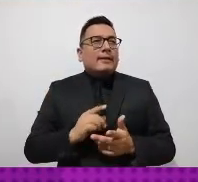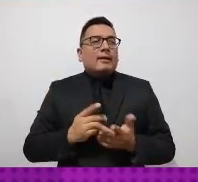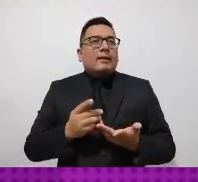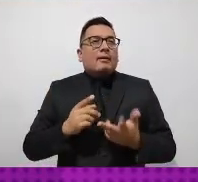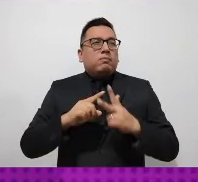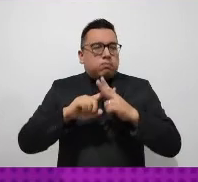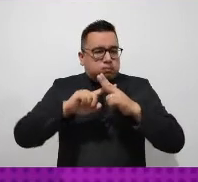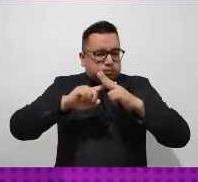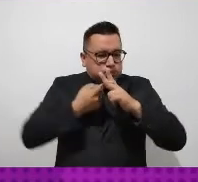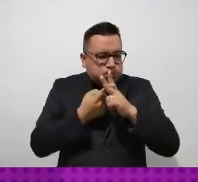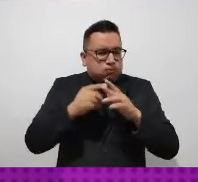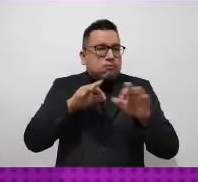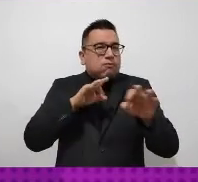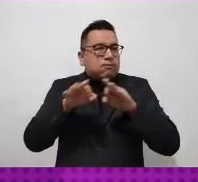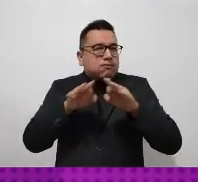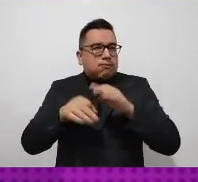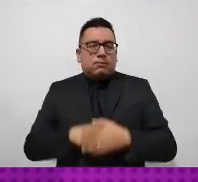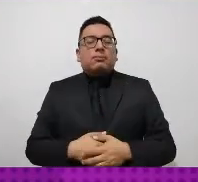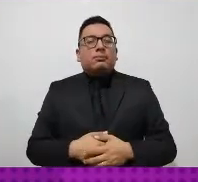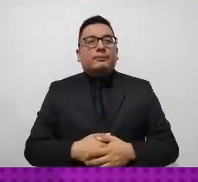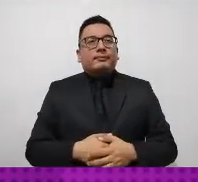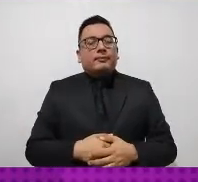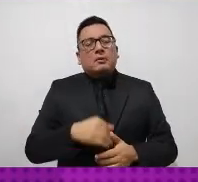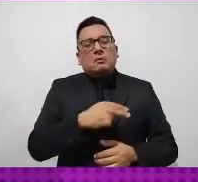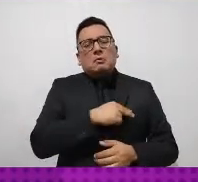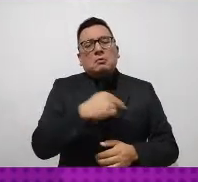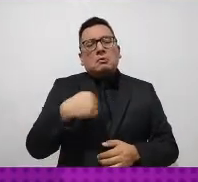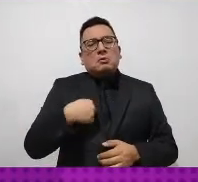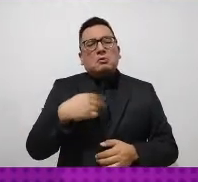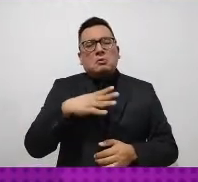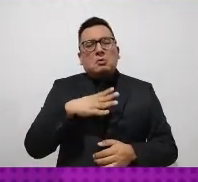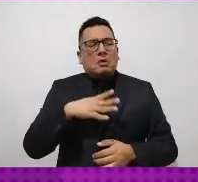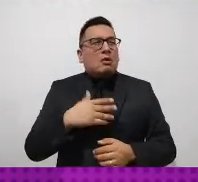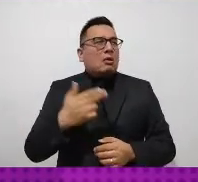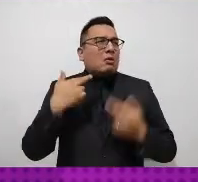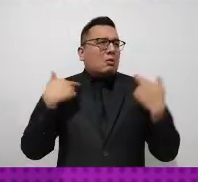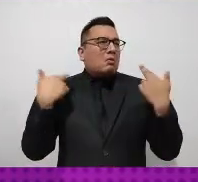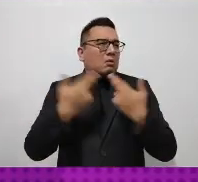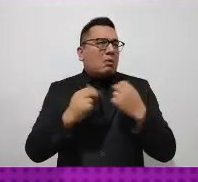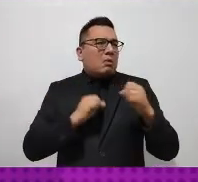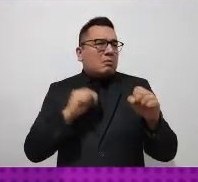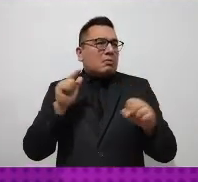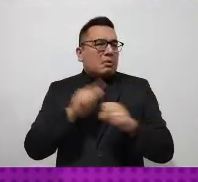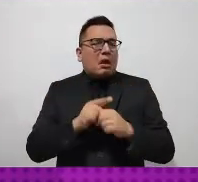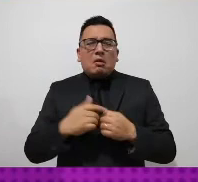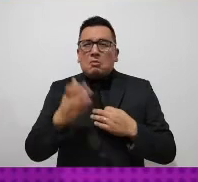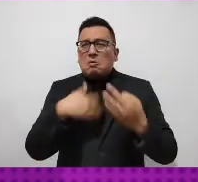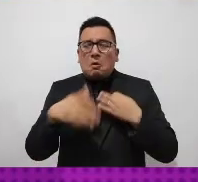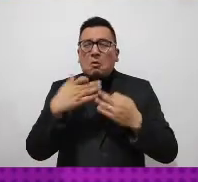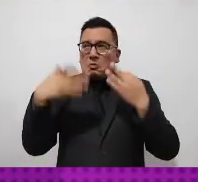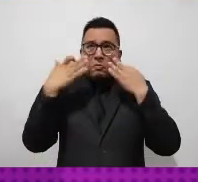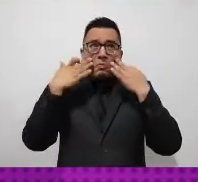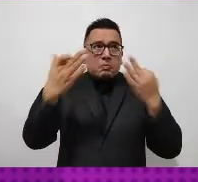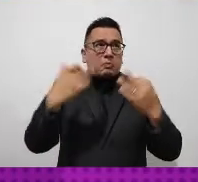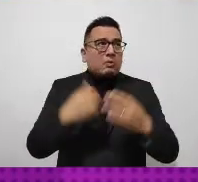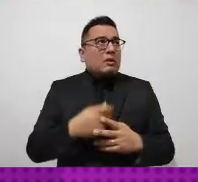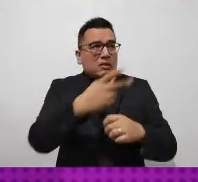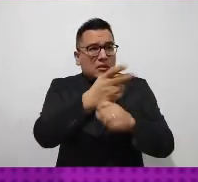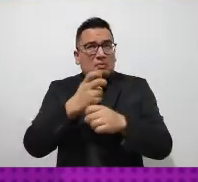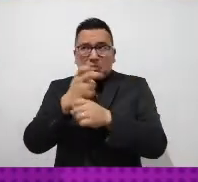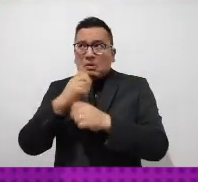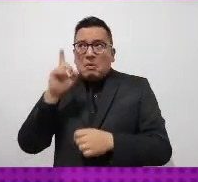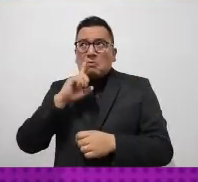la red. O sea, la pongamos en funcionamiento y lo hagamos de manera pública y lo hagamos con la invitación a todas